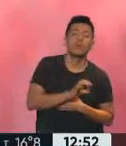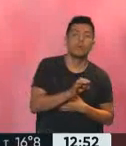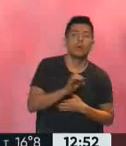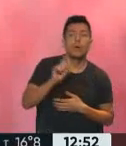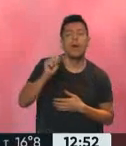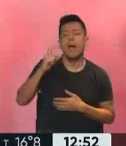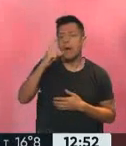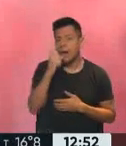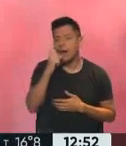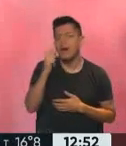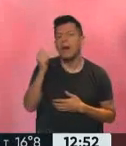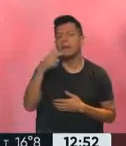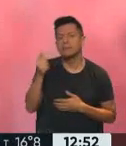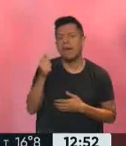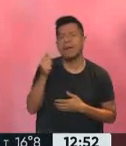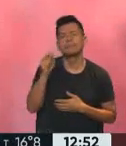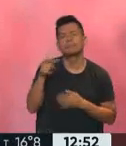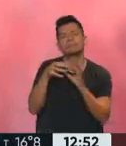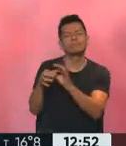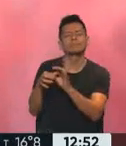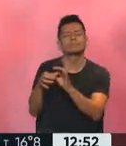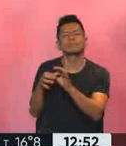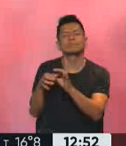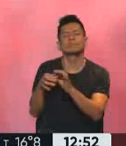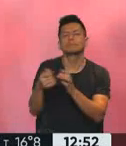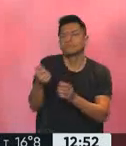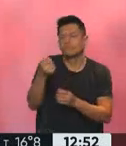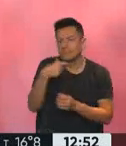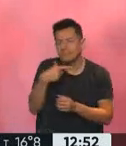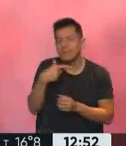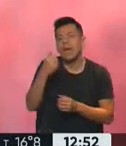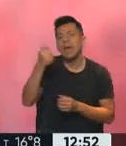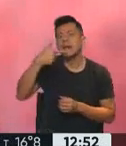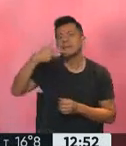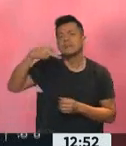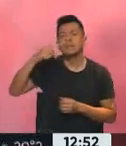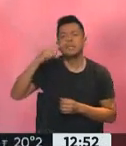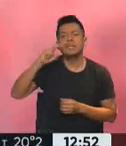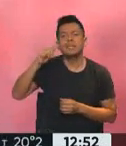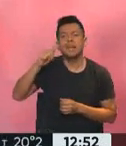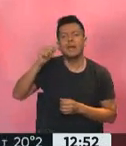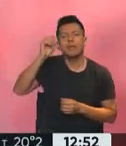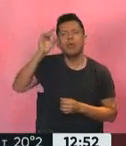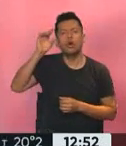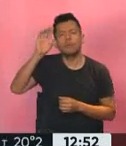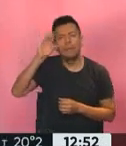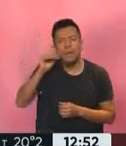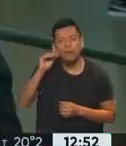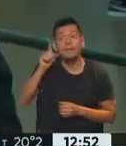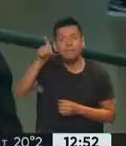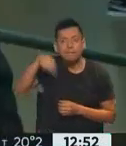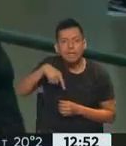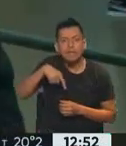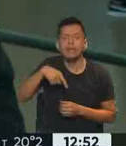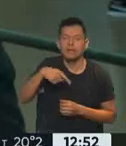con, por ejemplo, algunos analgésicos, como la aspirina, por ejemplo, que puede desencadenar una crisis